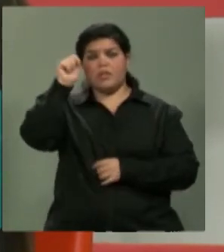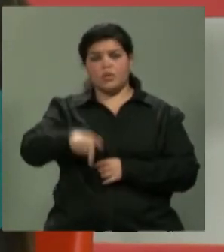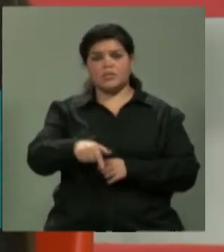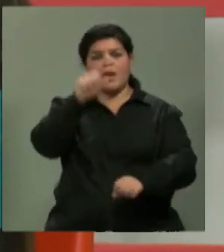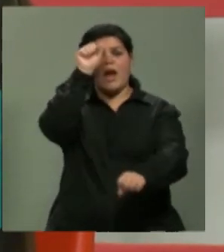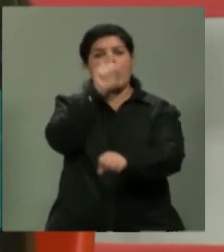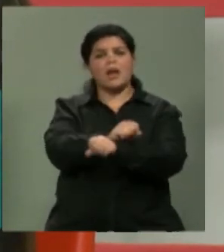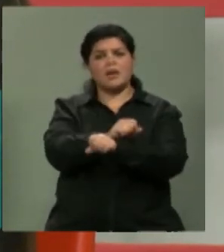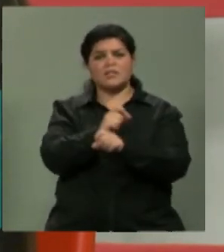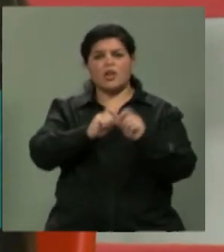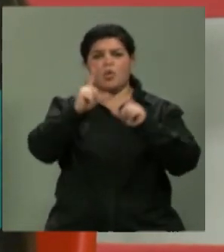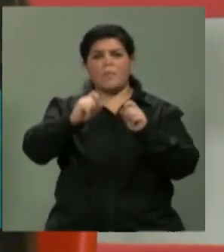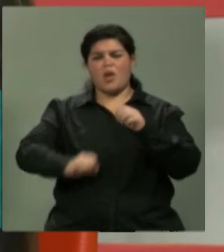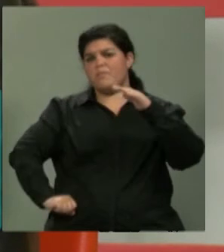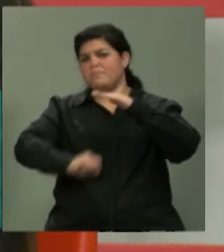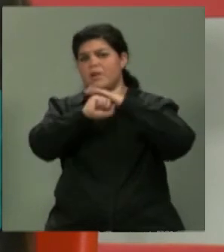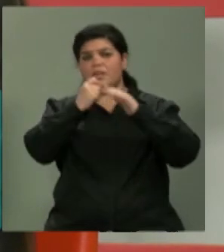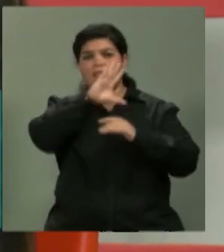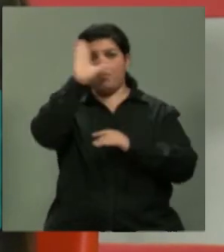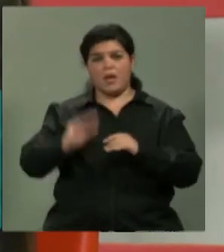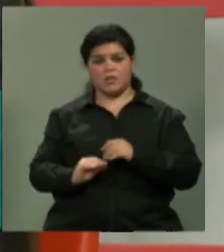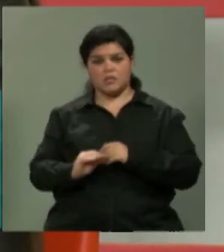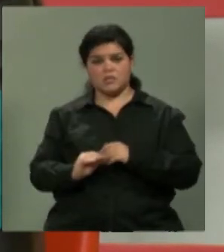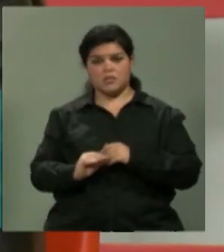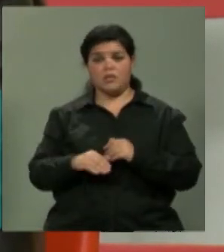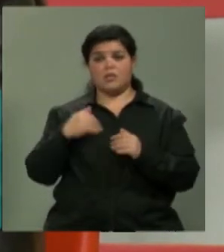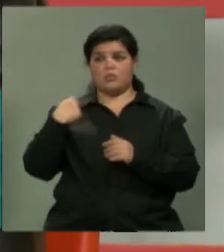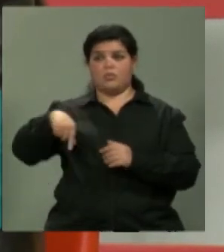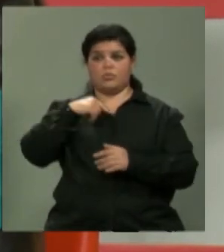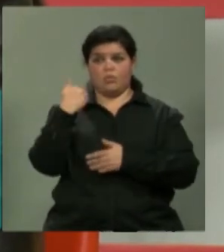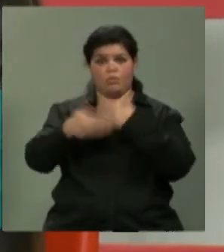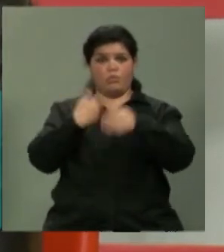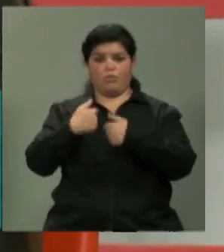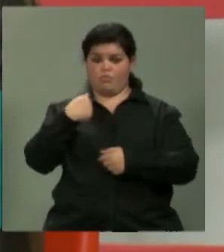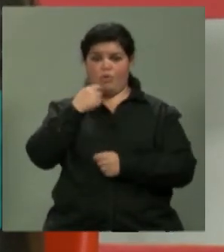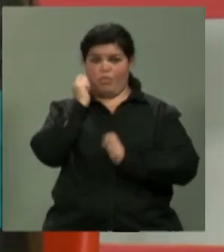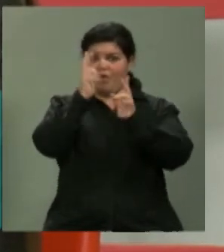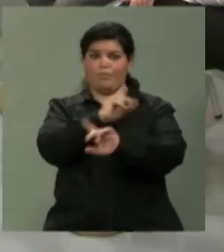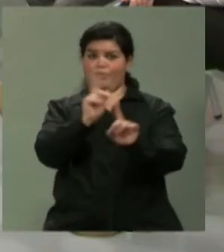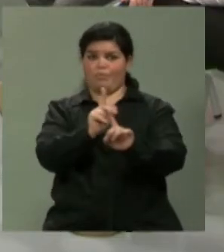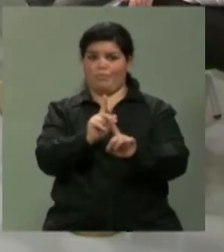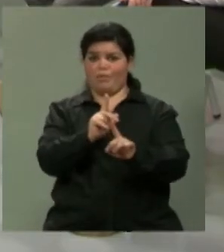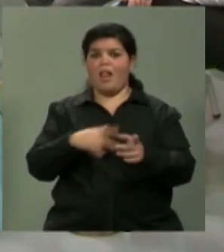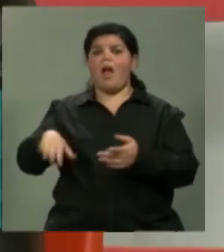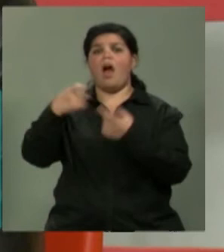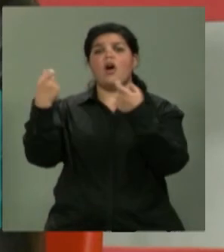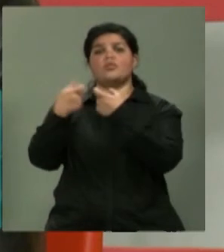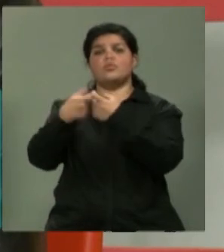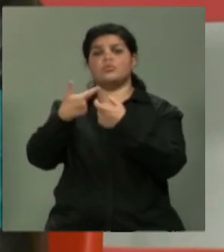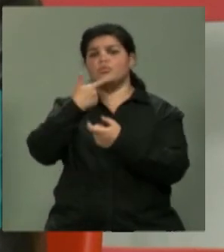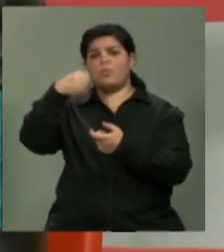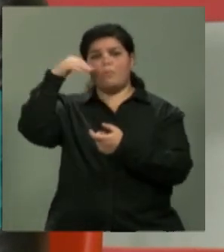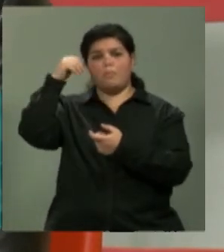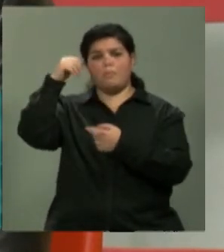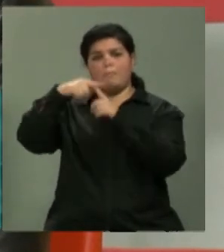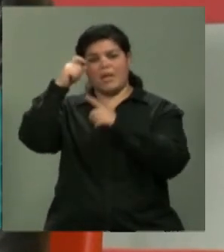tasas de encarcelamiento más altas del país. Si seguimos así, y no lo dije yo, lo dice una asociación, la asociación SUMEC,